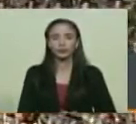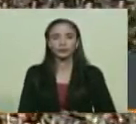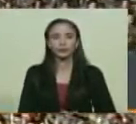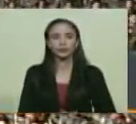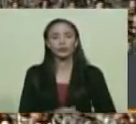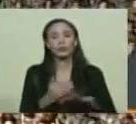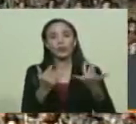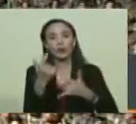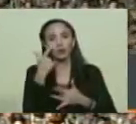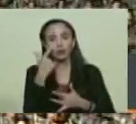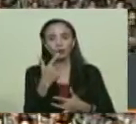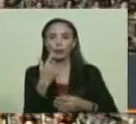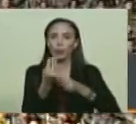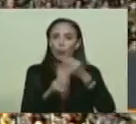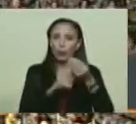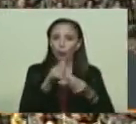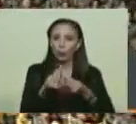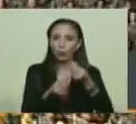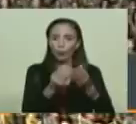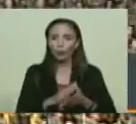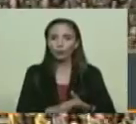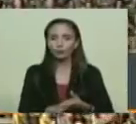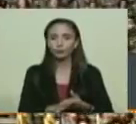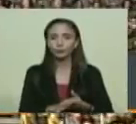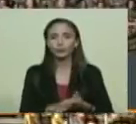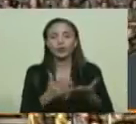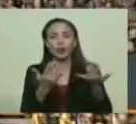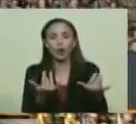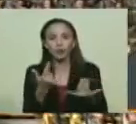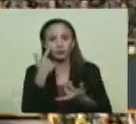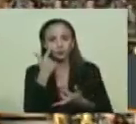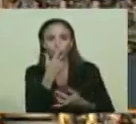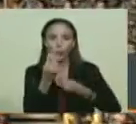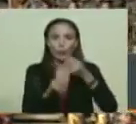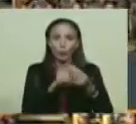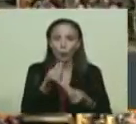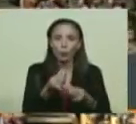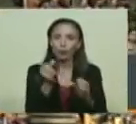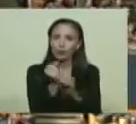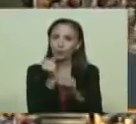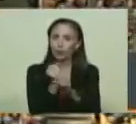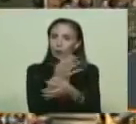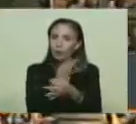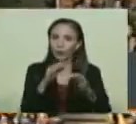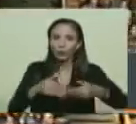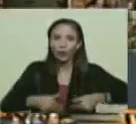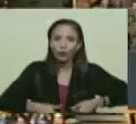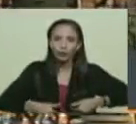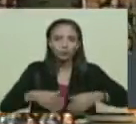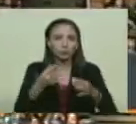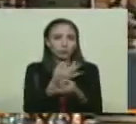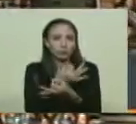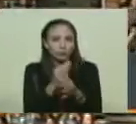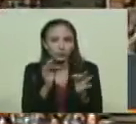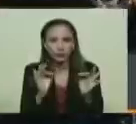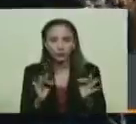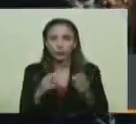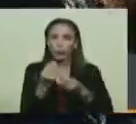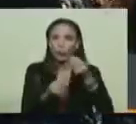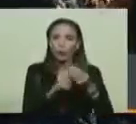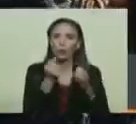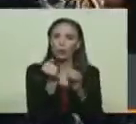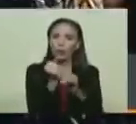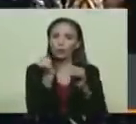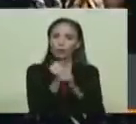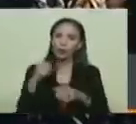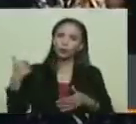En este momento, entonces, Unidades han tenido una importante actuación en el desempeño operativo de la Policía